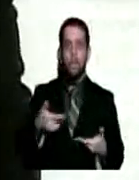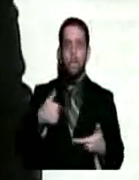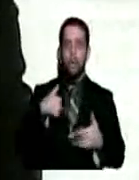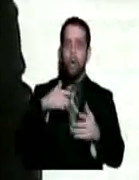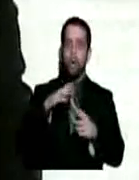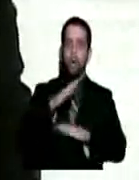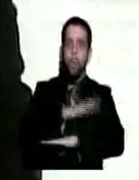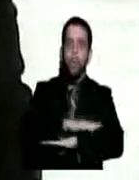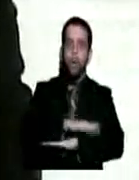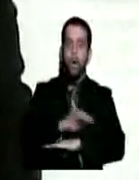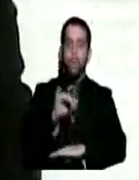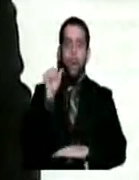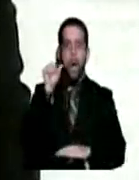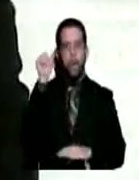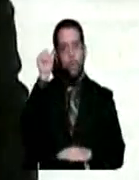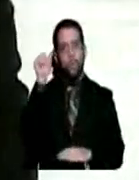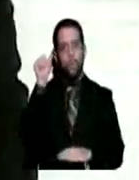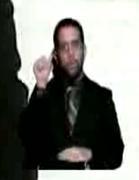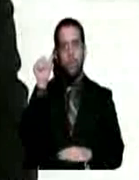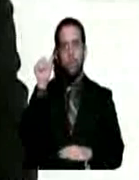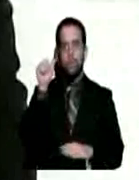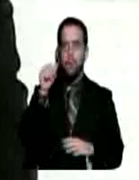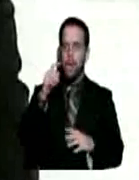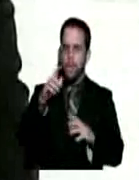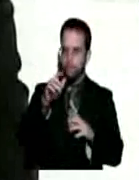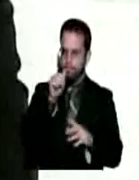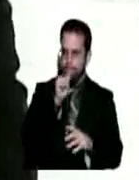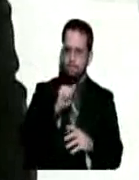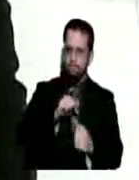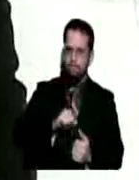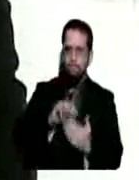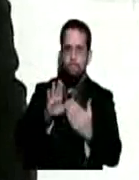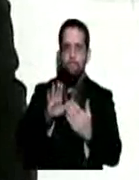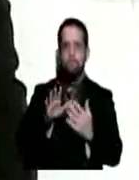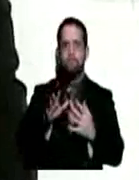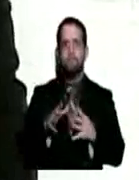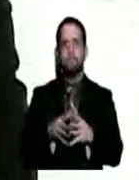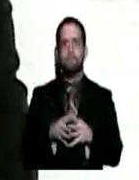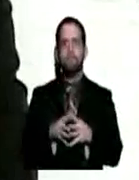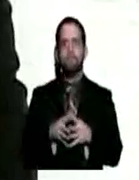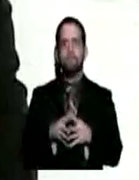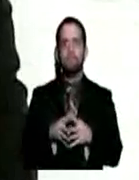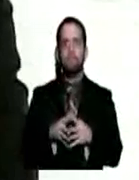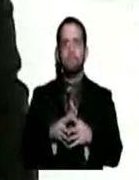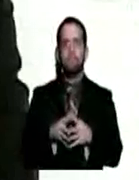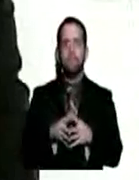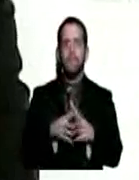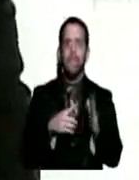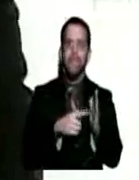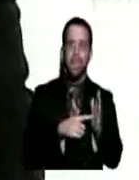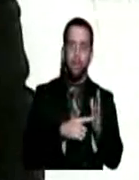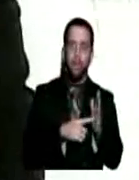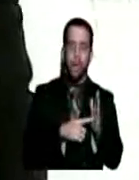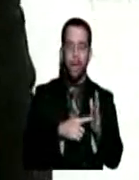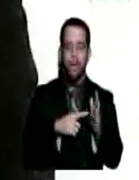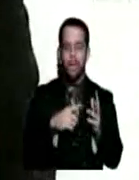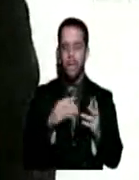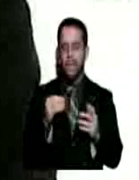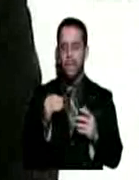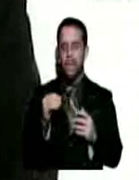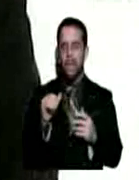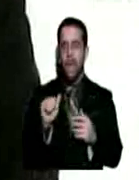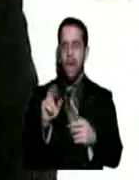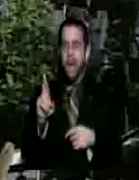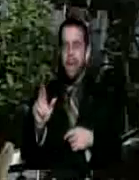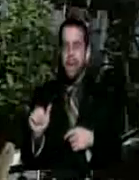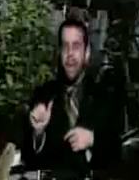El gobierno ha pasado nada más entre deuda y fondos ARRA, gastó más de 23 mil